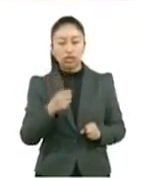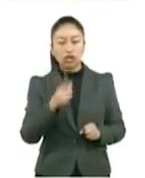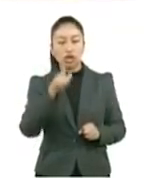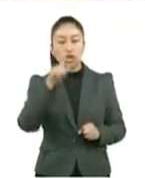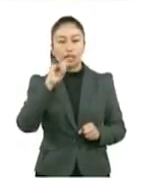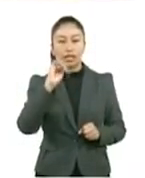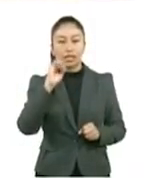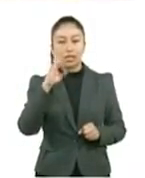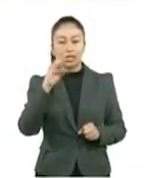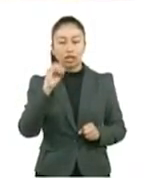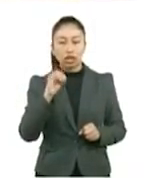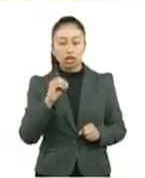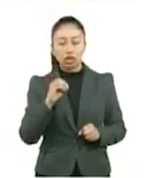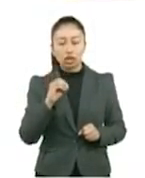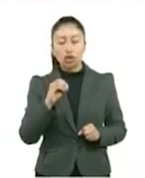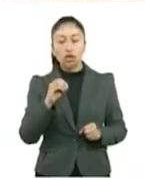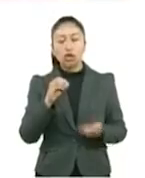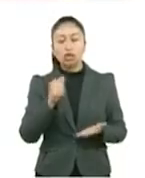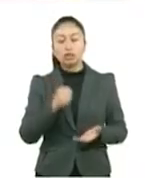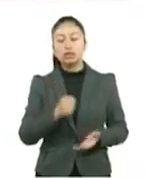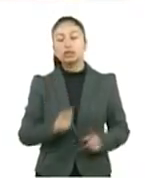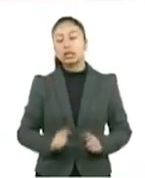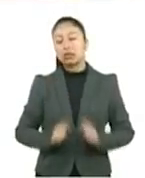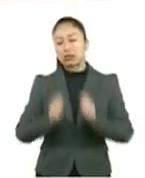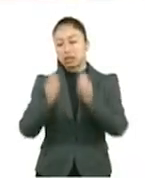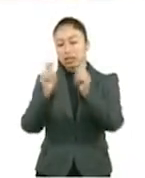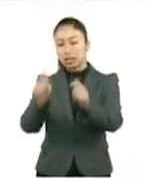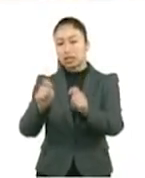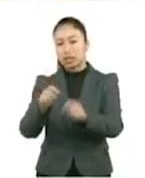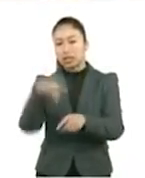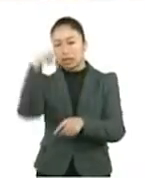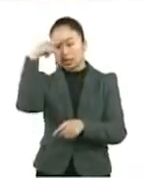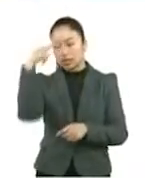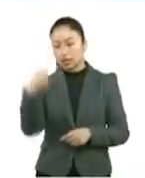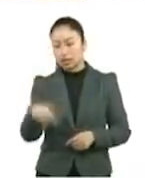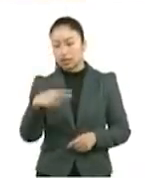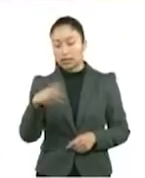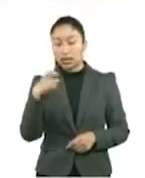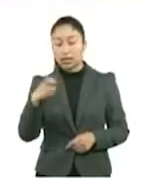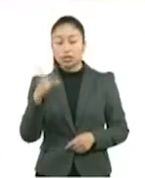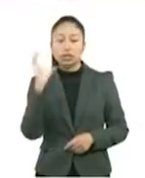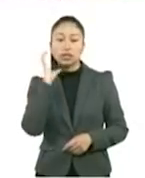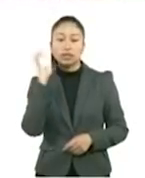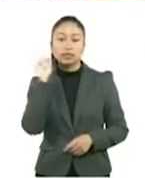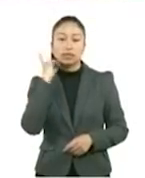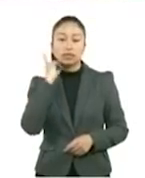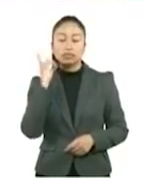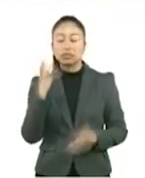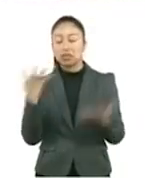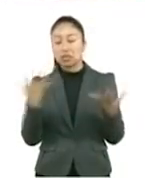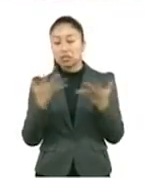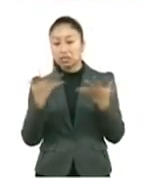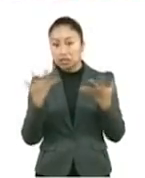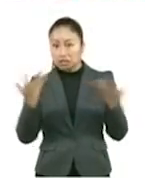y a los mexicanos. Eso es lo que se acaba de aprobar en la Cámara de Diputados y en la Cámara de